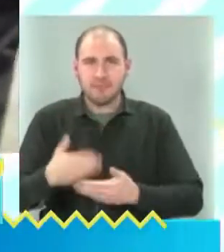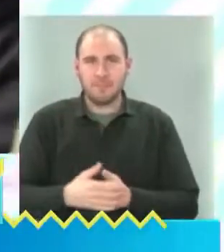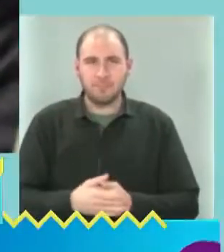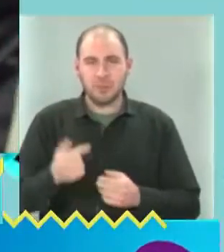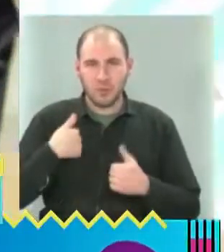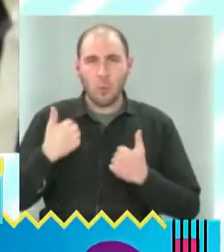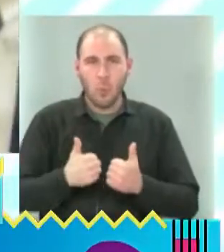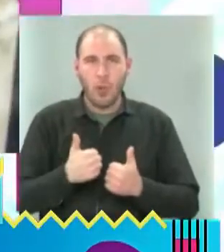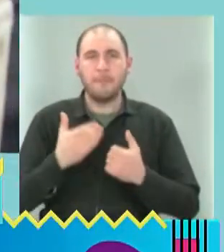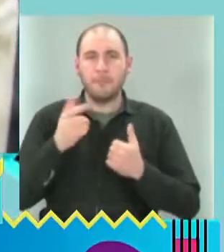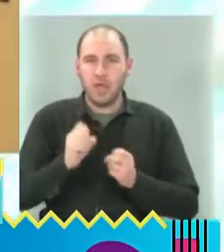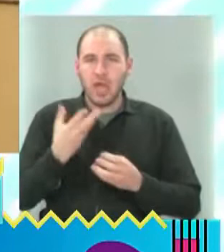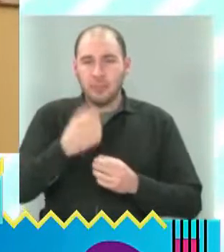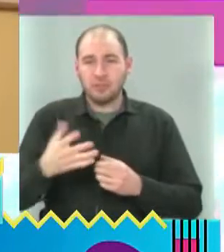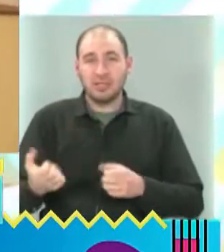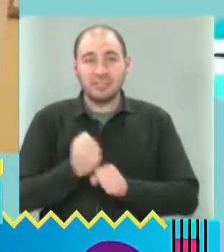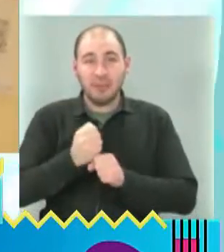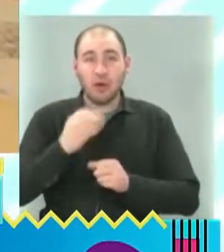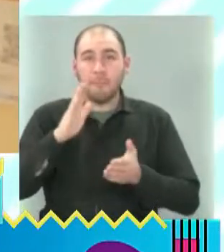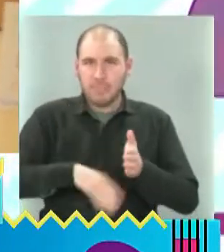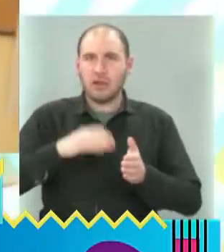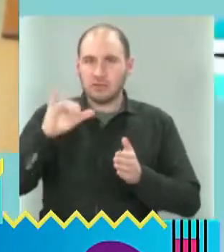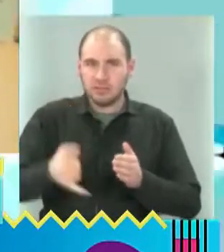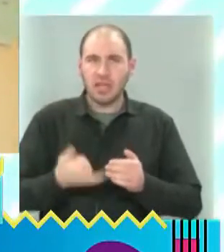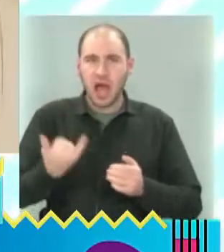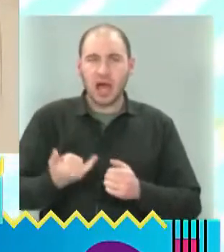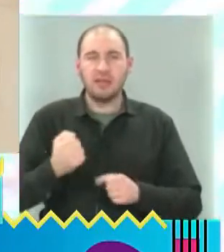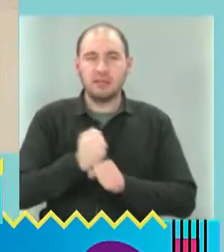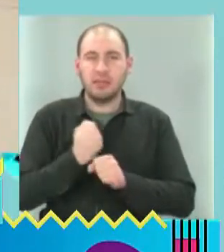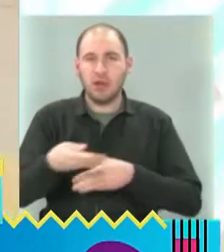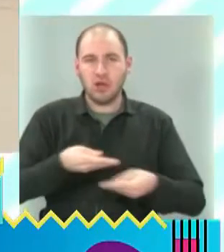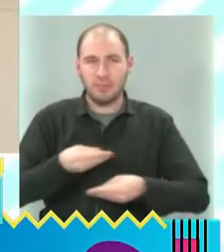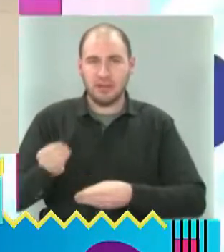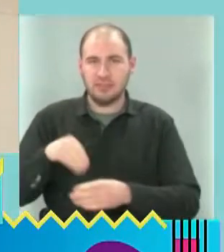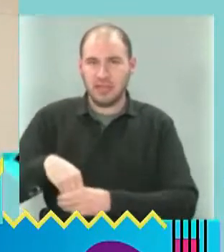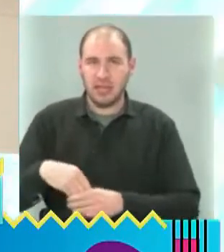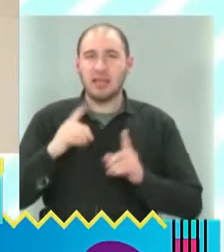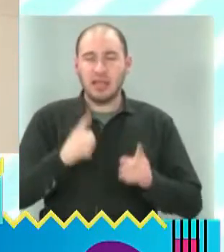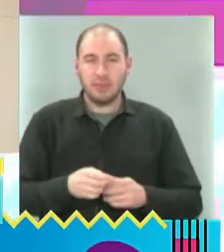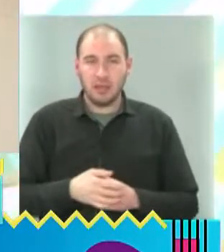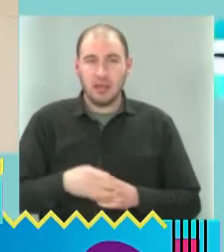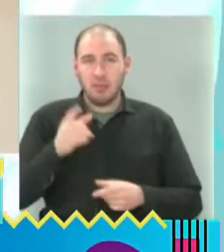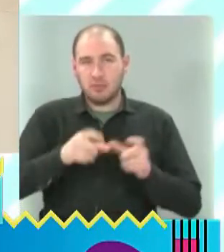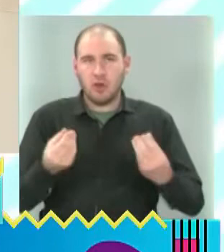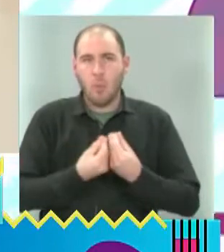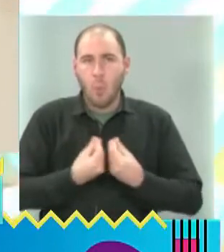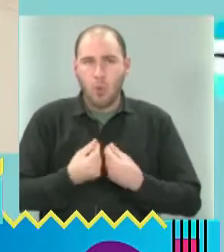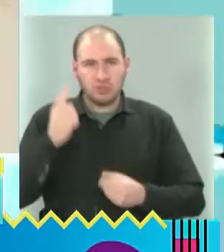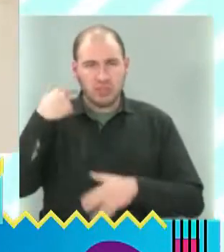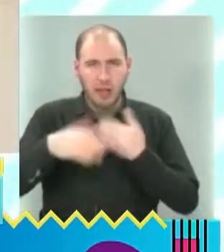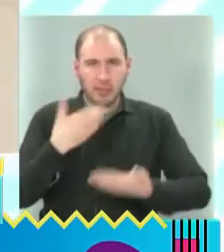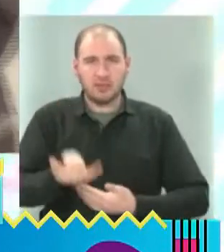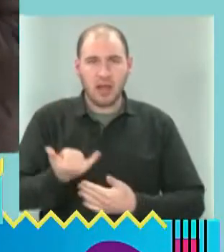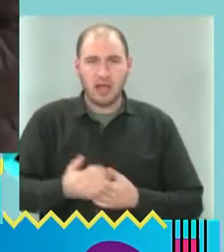digo muy bien es porque tenemos personas que ya han conseguido trabajo en blanco, que están trabajando en empresas y tenemos un gran número de personas que se han